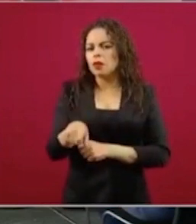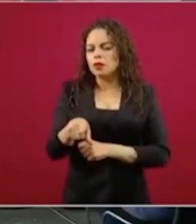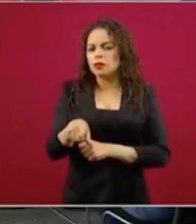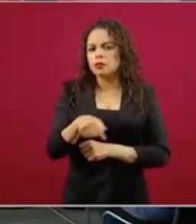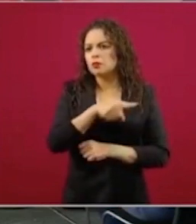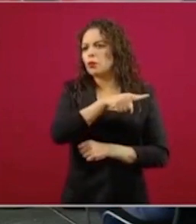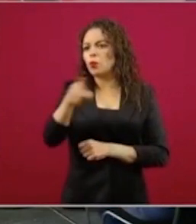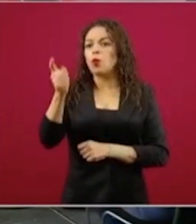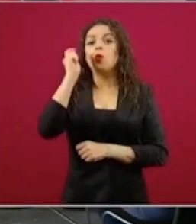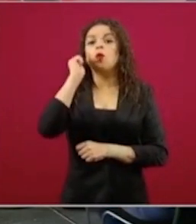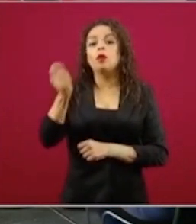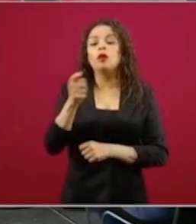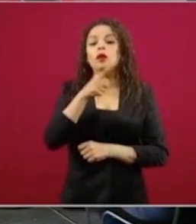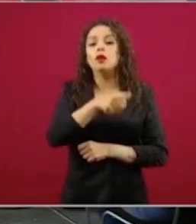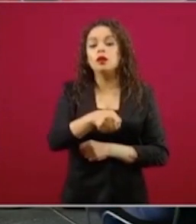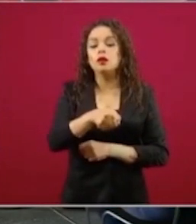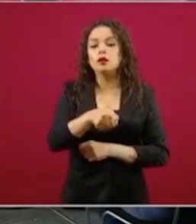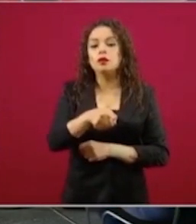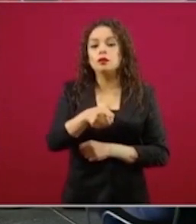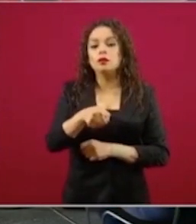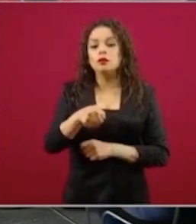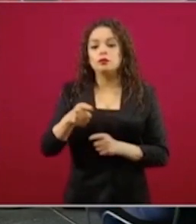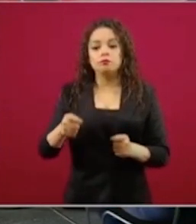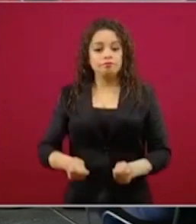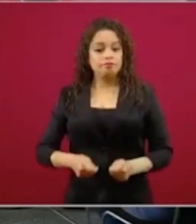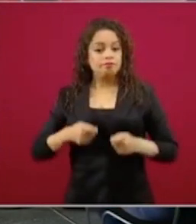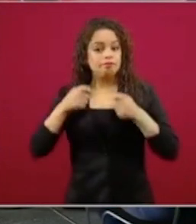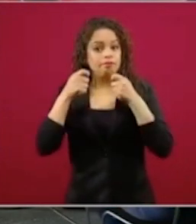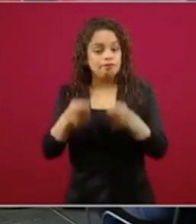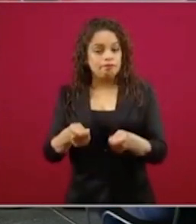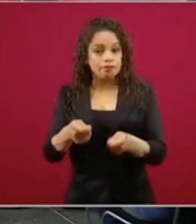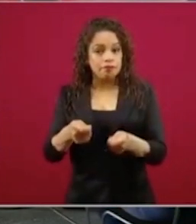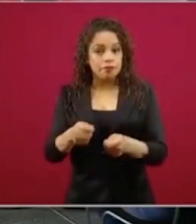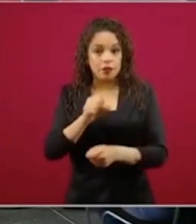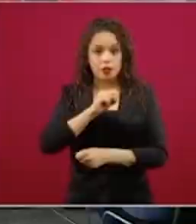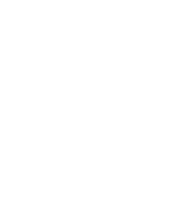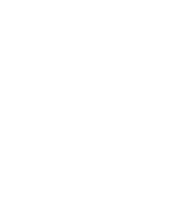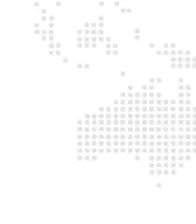entregó este contrato.